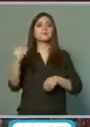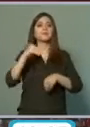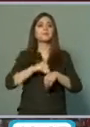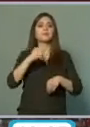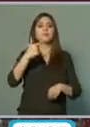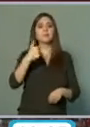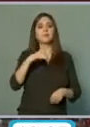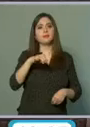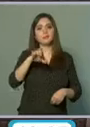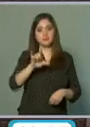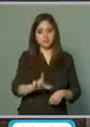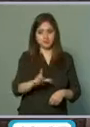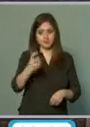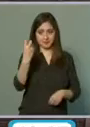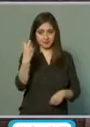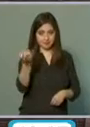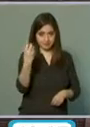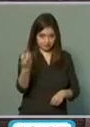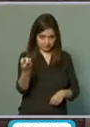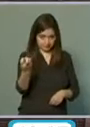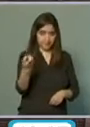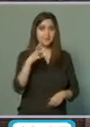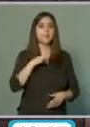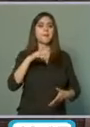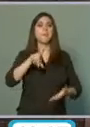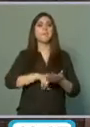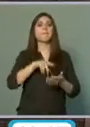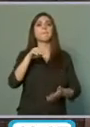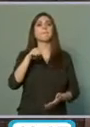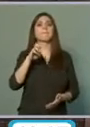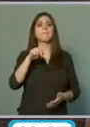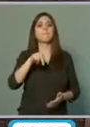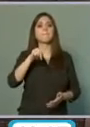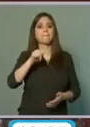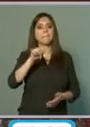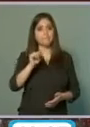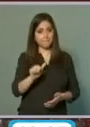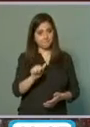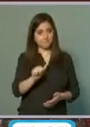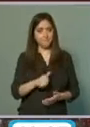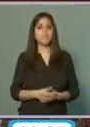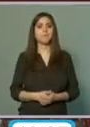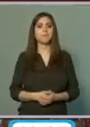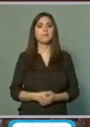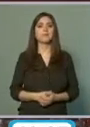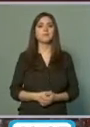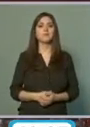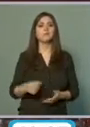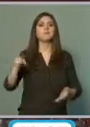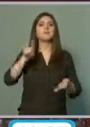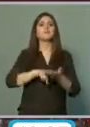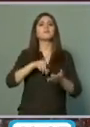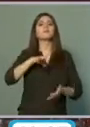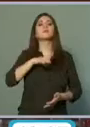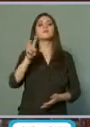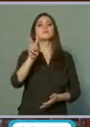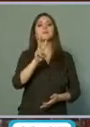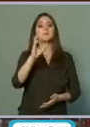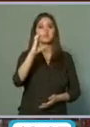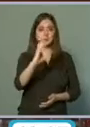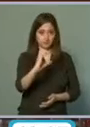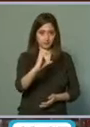hidratante, que contiene también menta, contiene vitamina C y